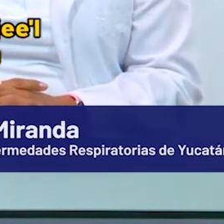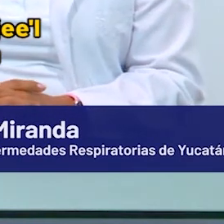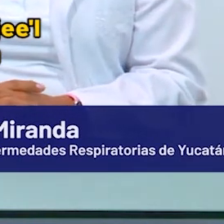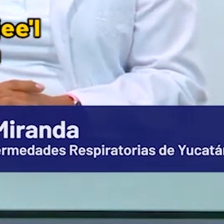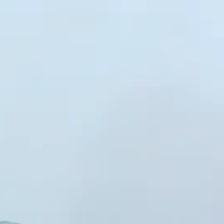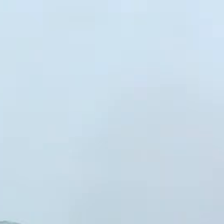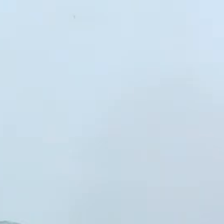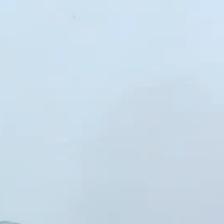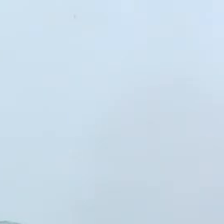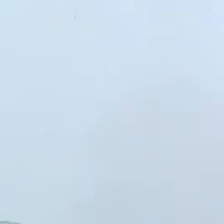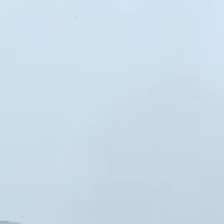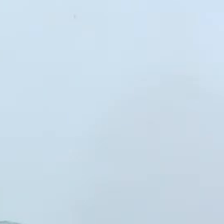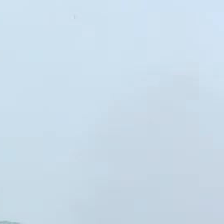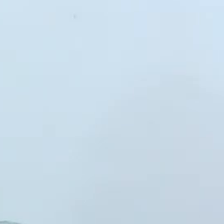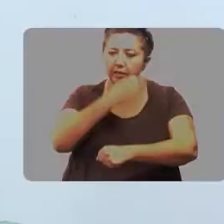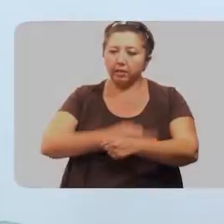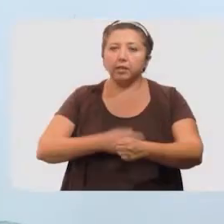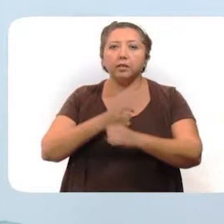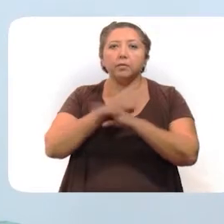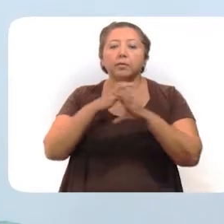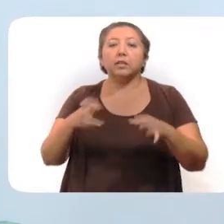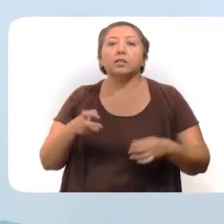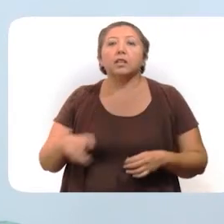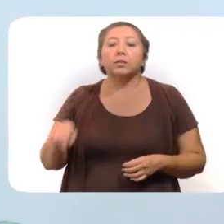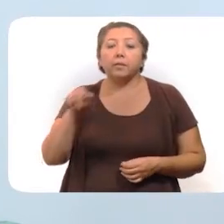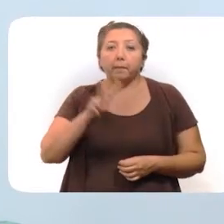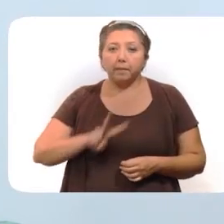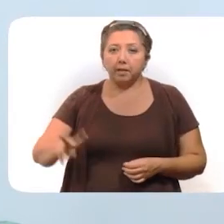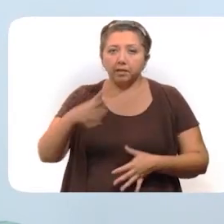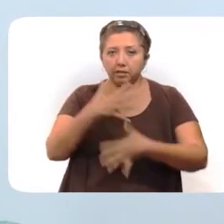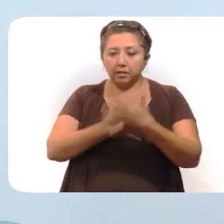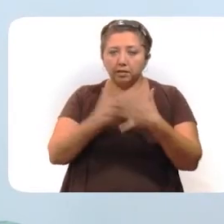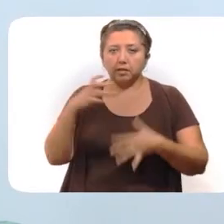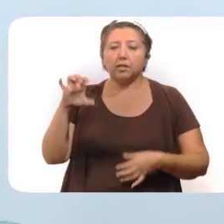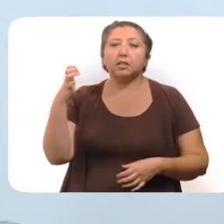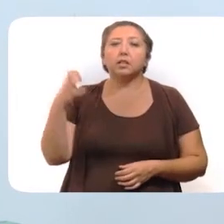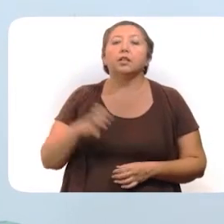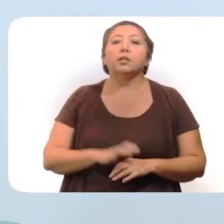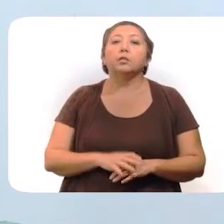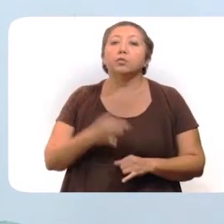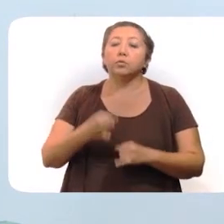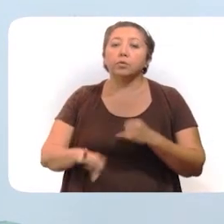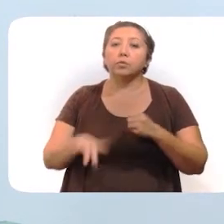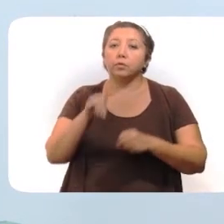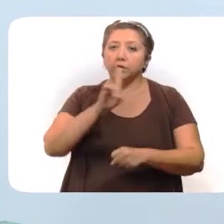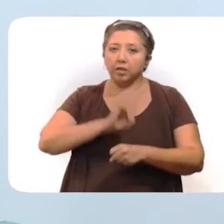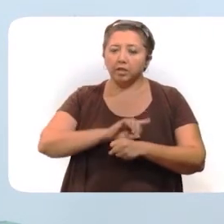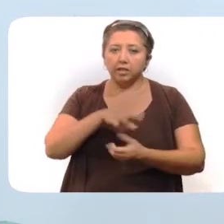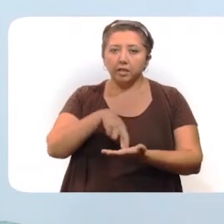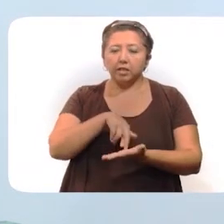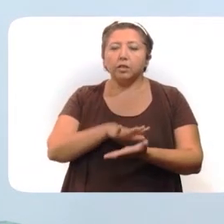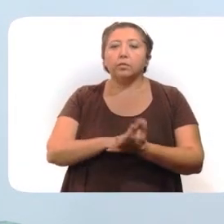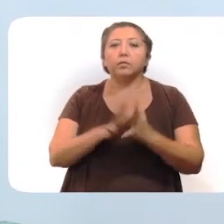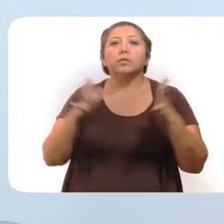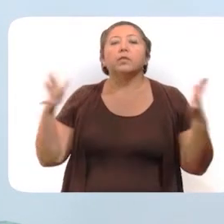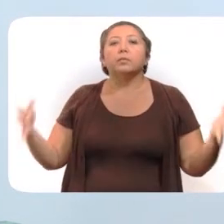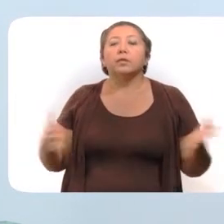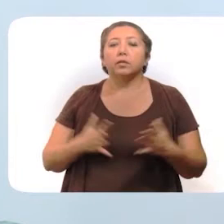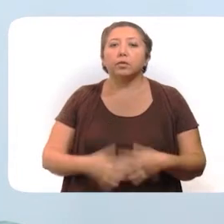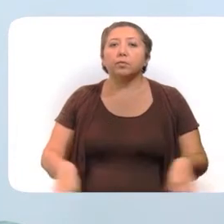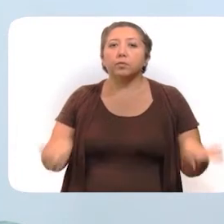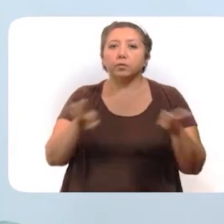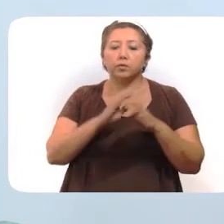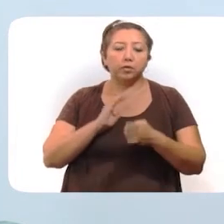Gracias, doctor. Buenas tardes. Este es el parte médico de este viernes 15 de enero. En los últimos días se ha registrado un incremento